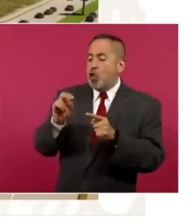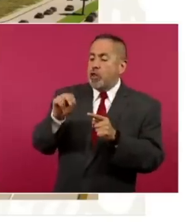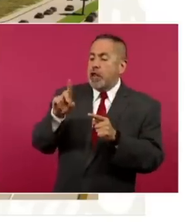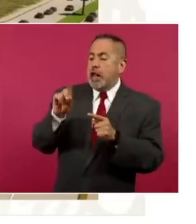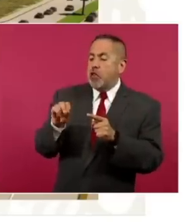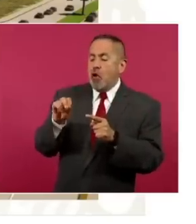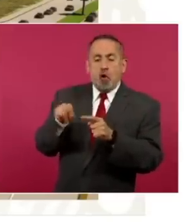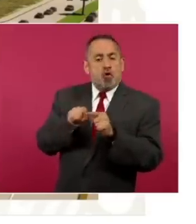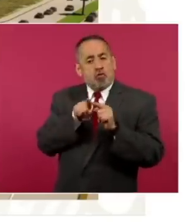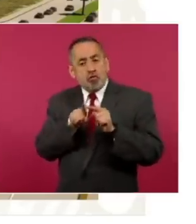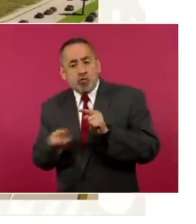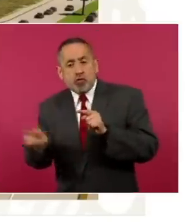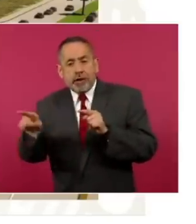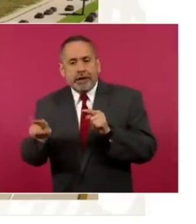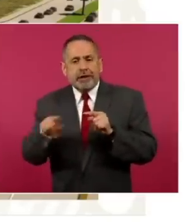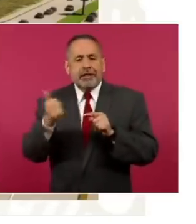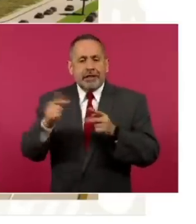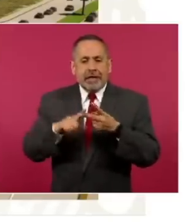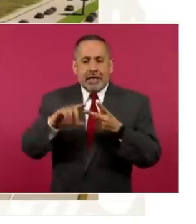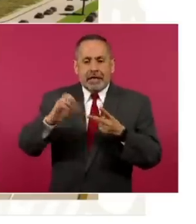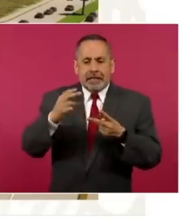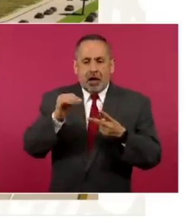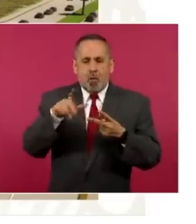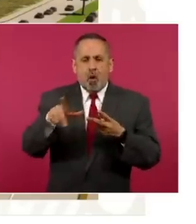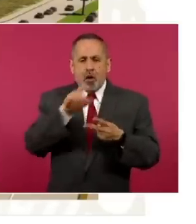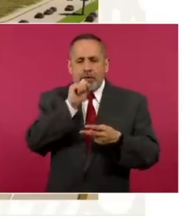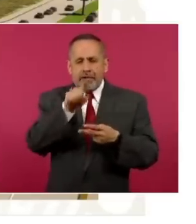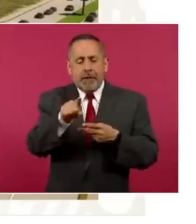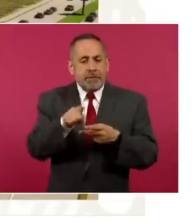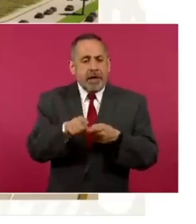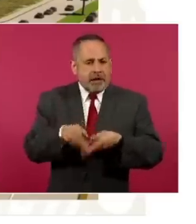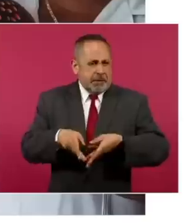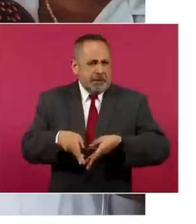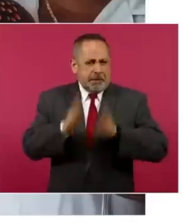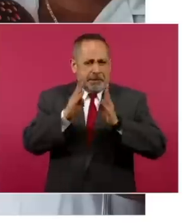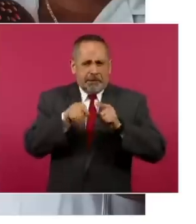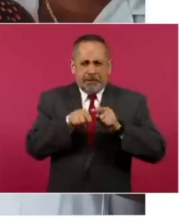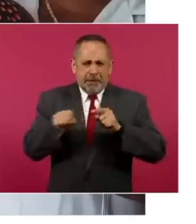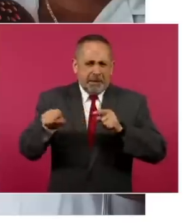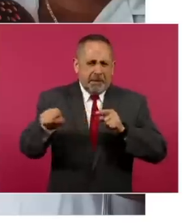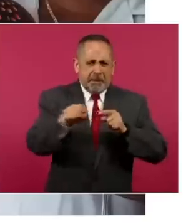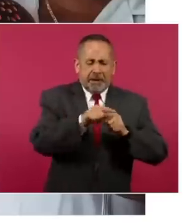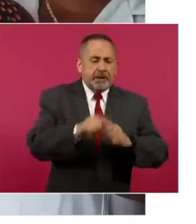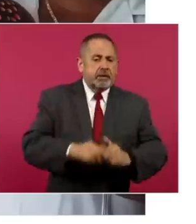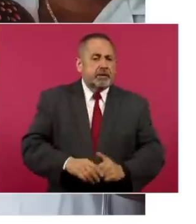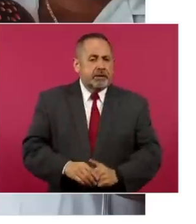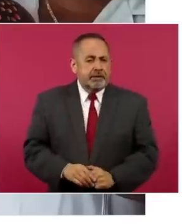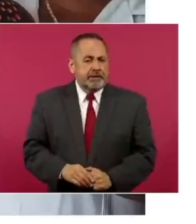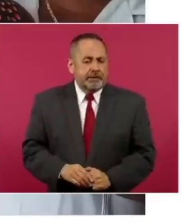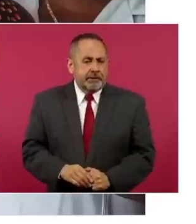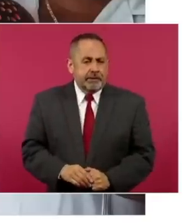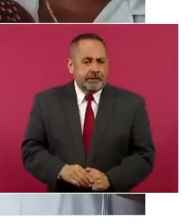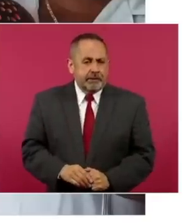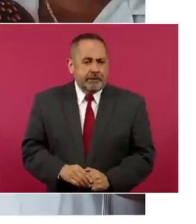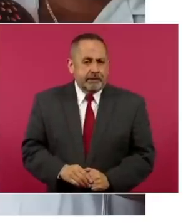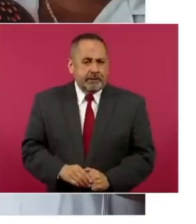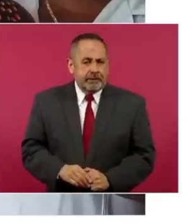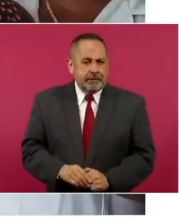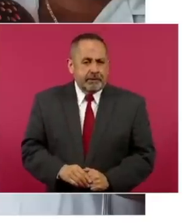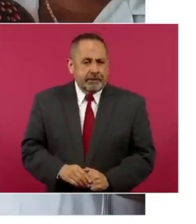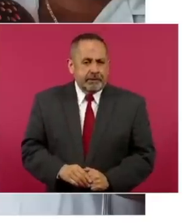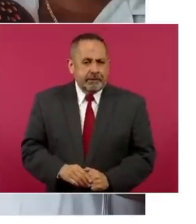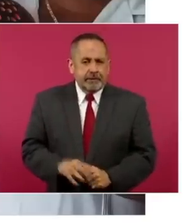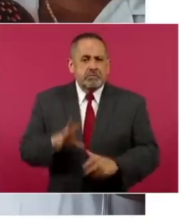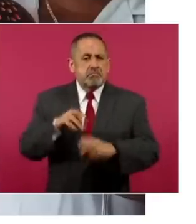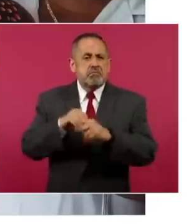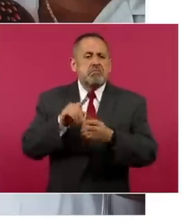Chad Mall en cuanto a empleos son más de 62.000 fuentes de trabajo las que se han generado en el tramo en